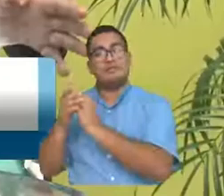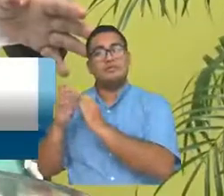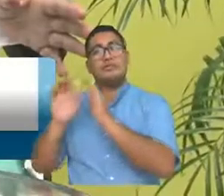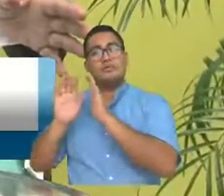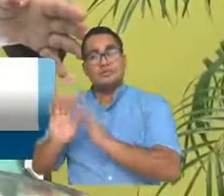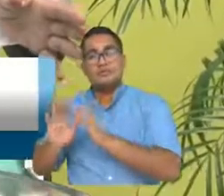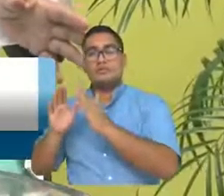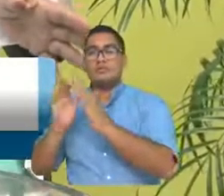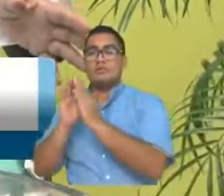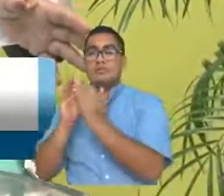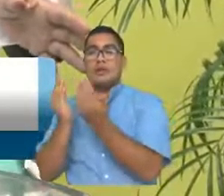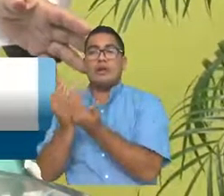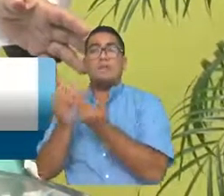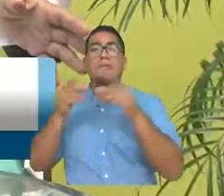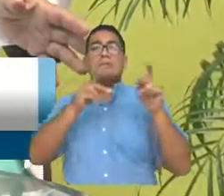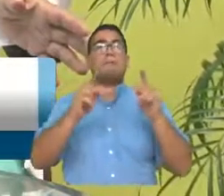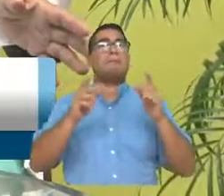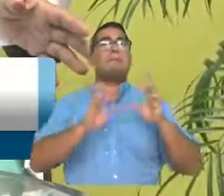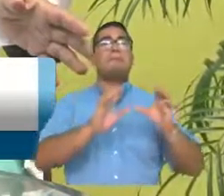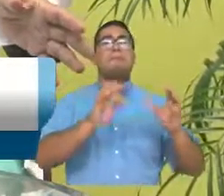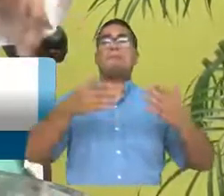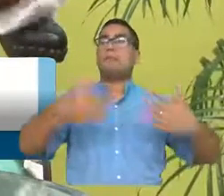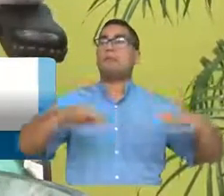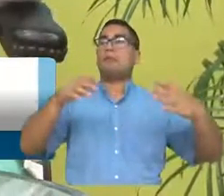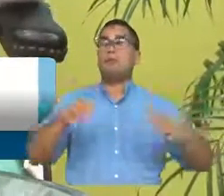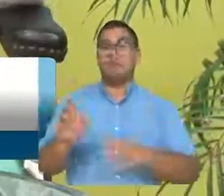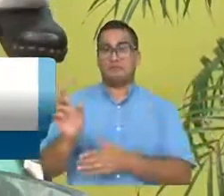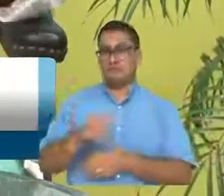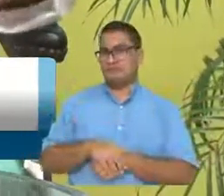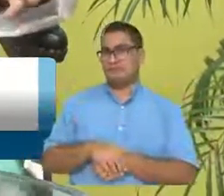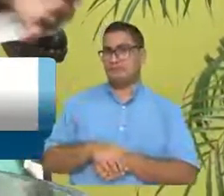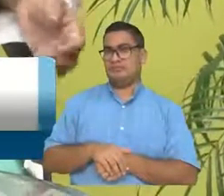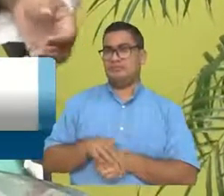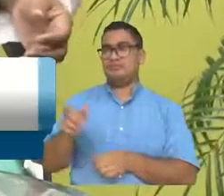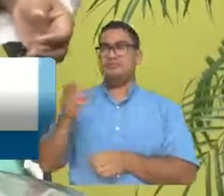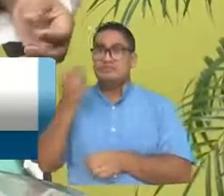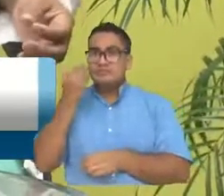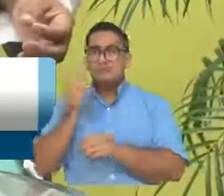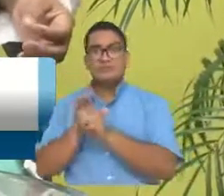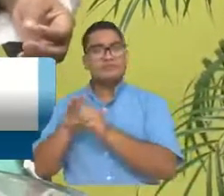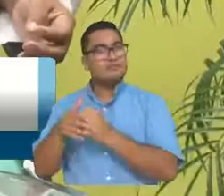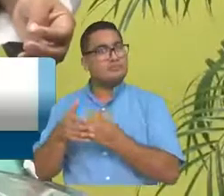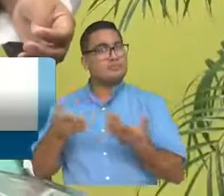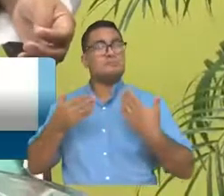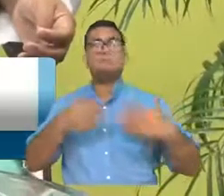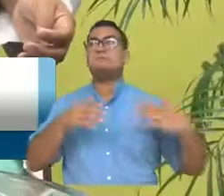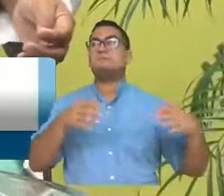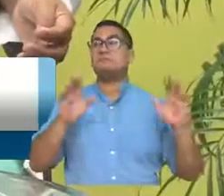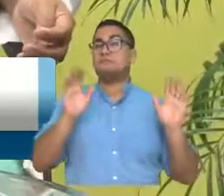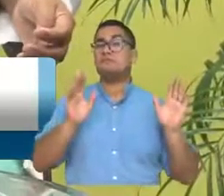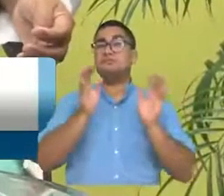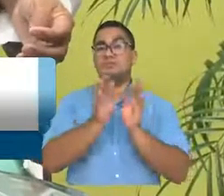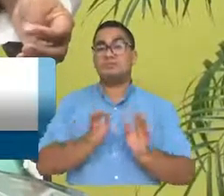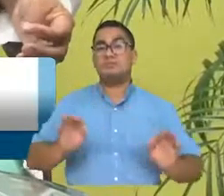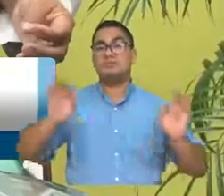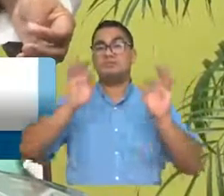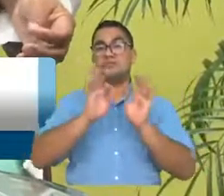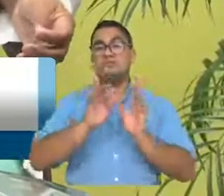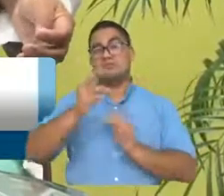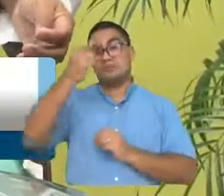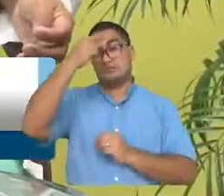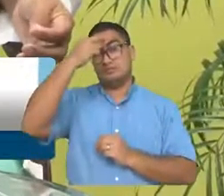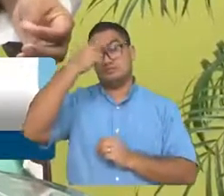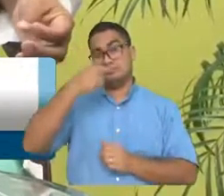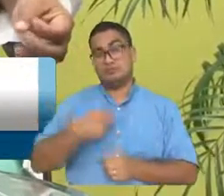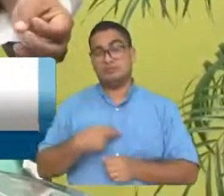¿Por qué es importante esa palabrita? Hay personas que se les dice, mire, usted tiene que estar en su cuarto, no puede andar de